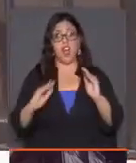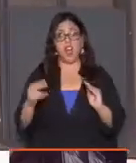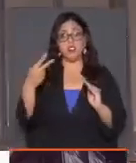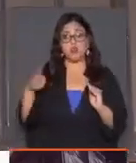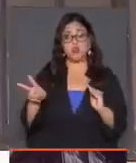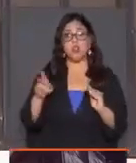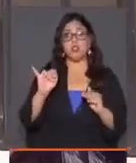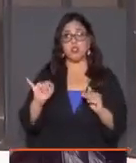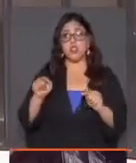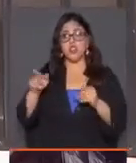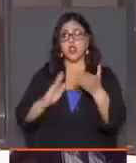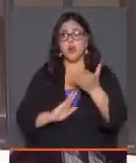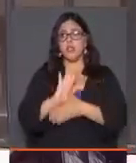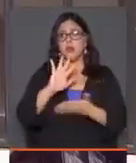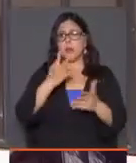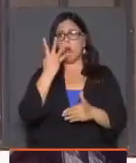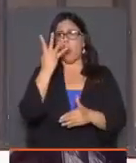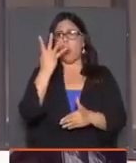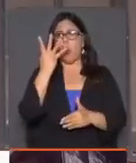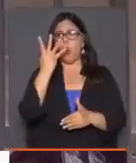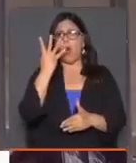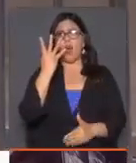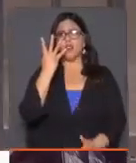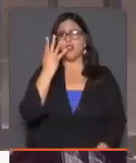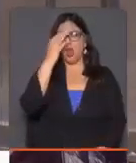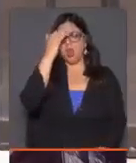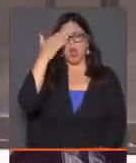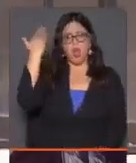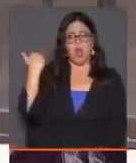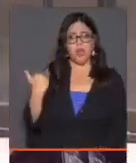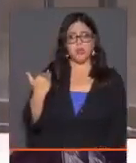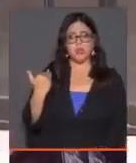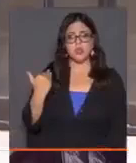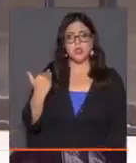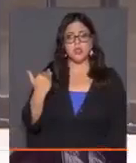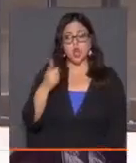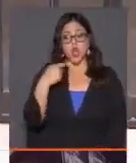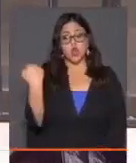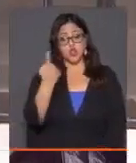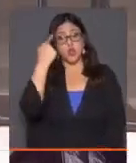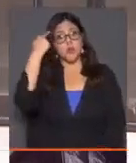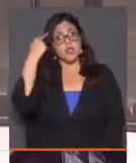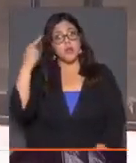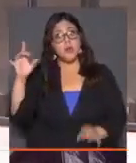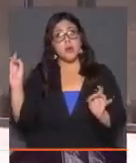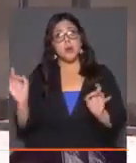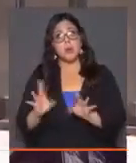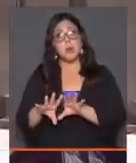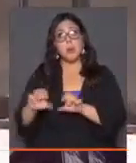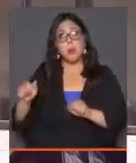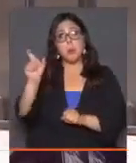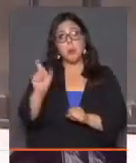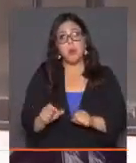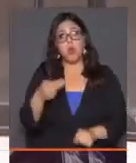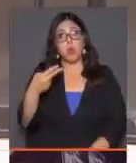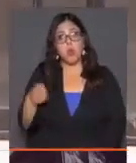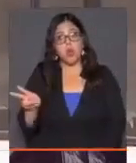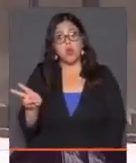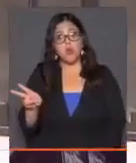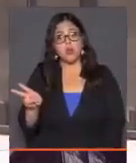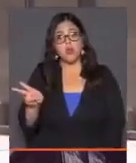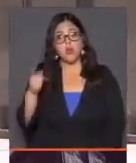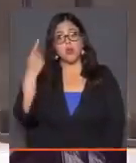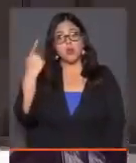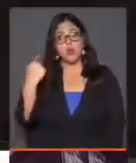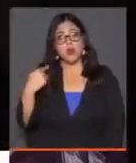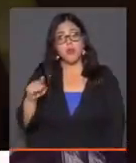esto partió hace unos 4 días, ¿ya? Y pensamos que había llegado a un acuerdo con el dueño, pero el dueño, hay